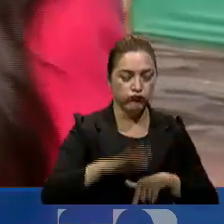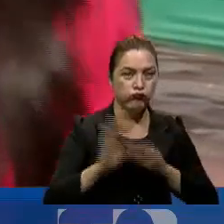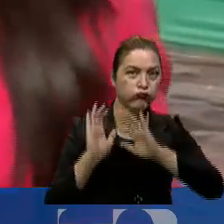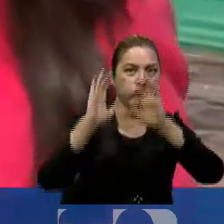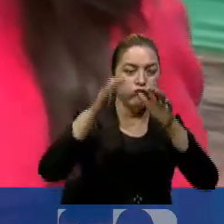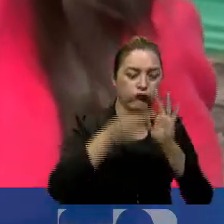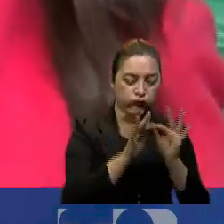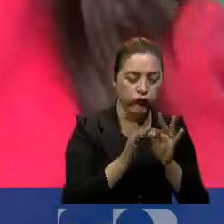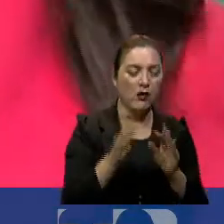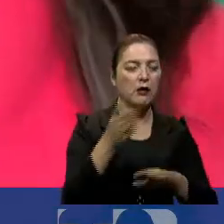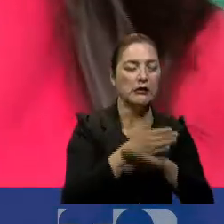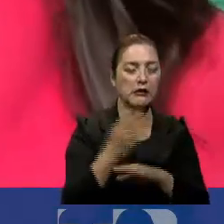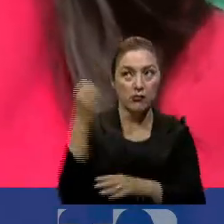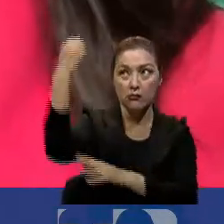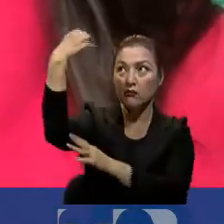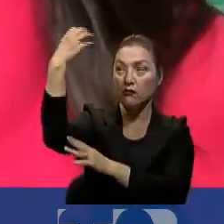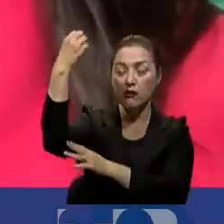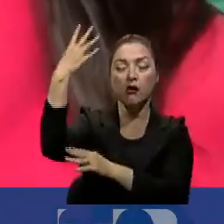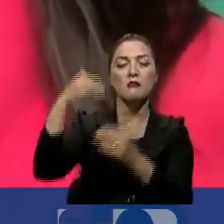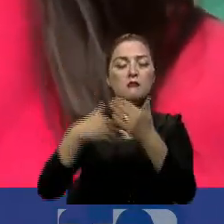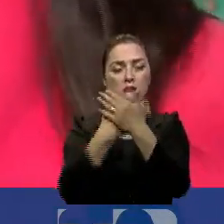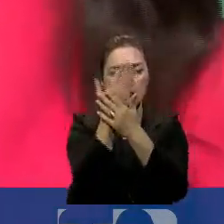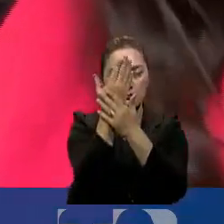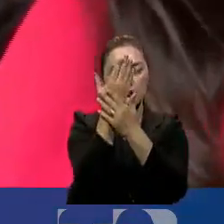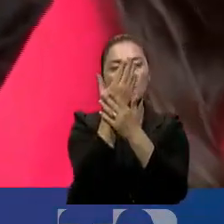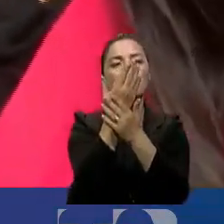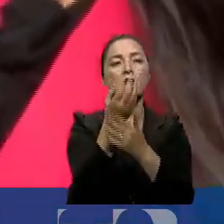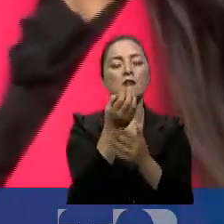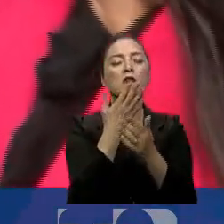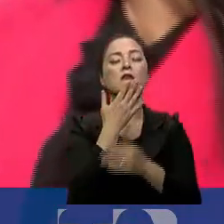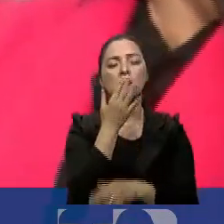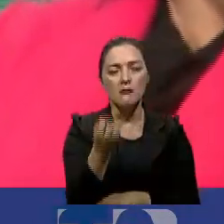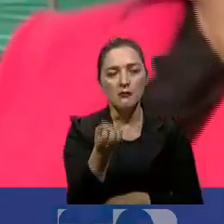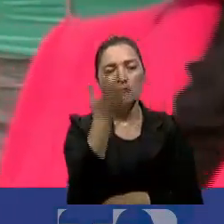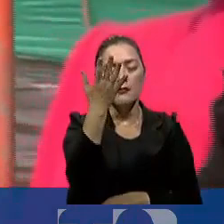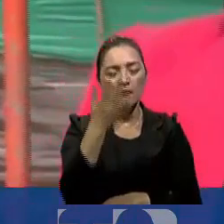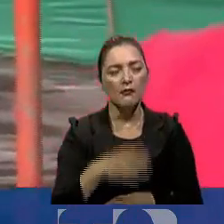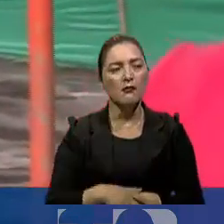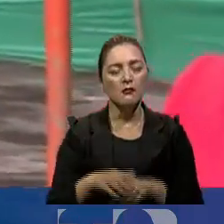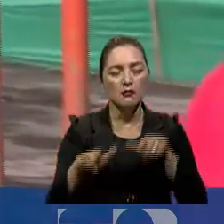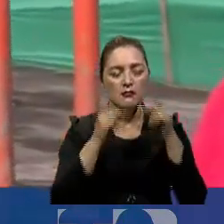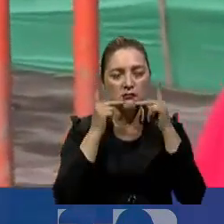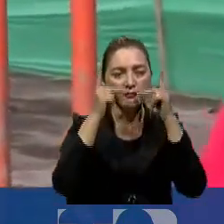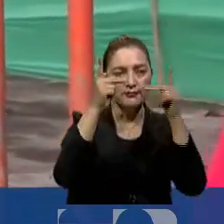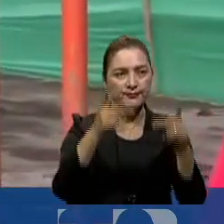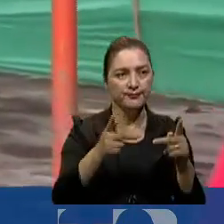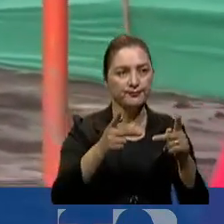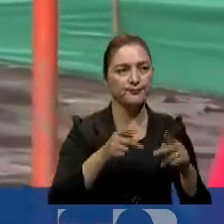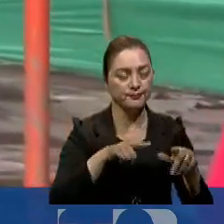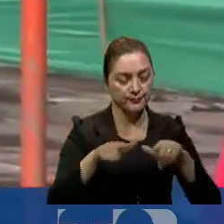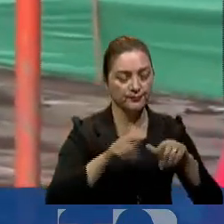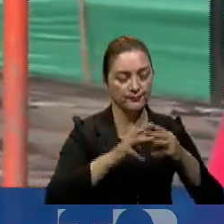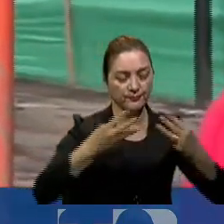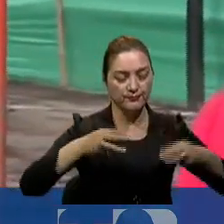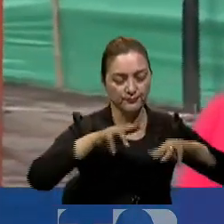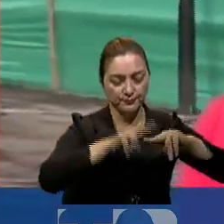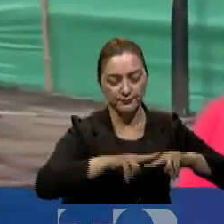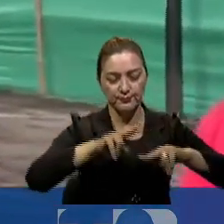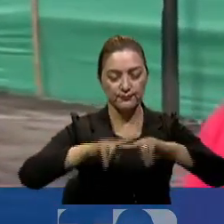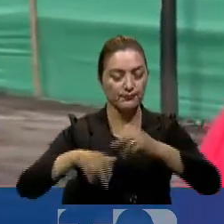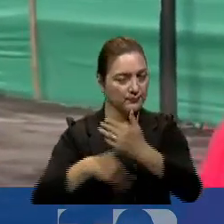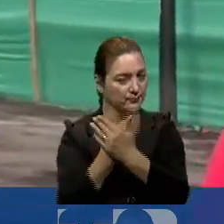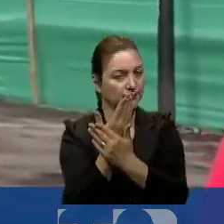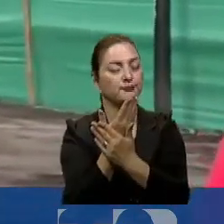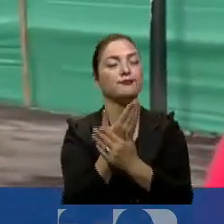iluminación nueva, con luces LED blancas, que es la ideal para espacios públicos. Además, hemos colocado mobiliario urbano también, que es un mobiliario